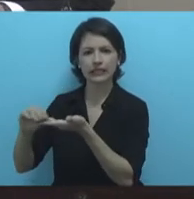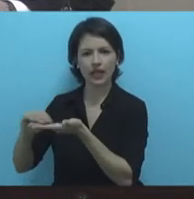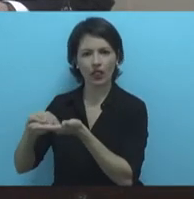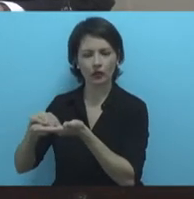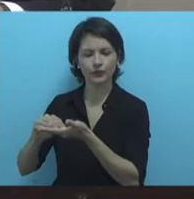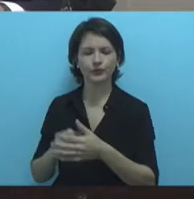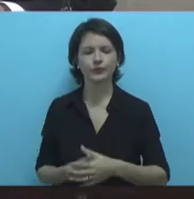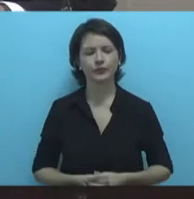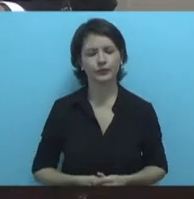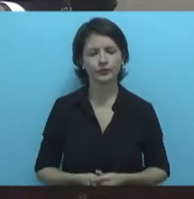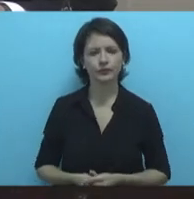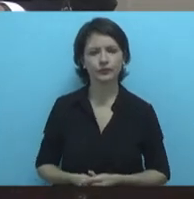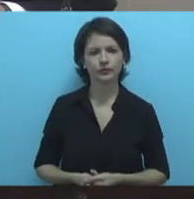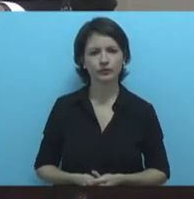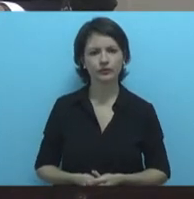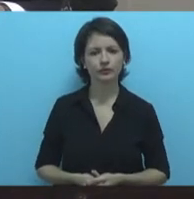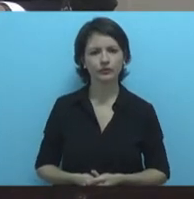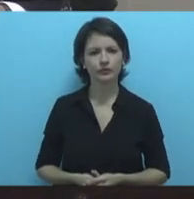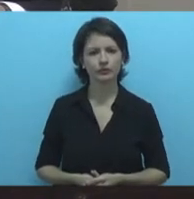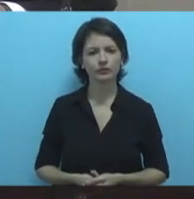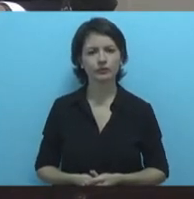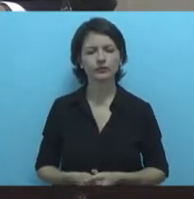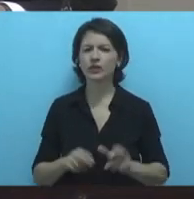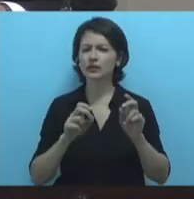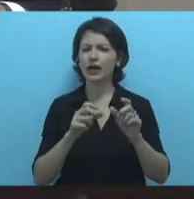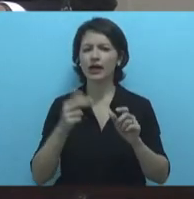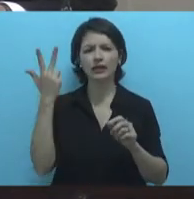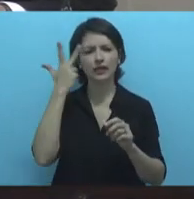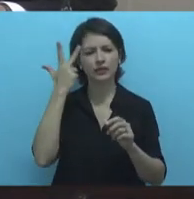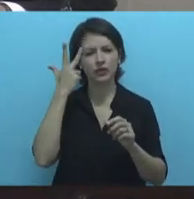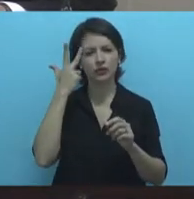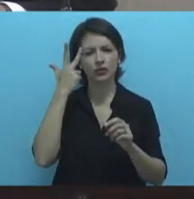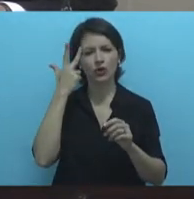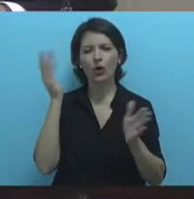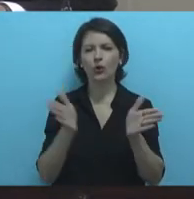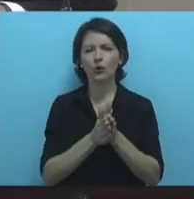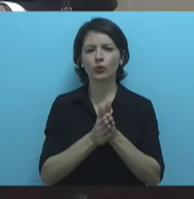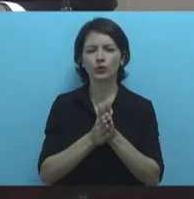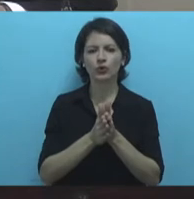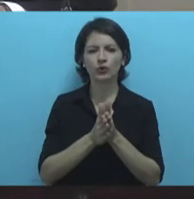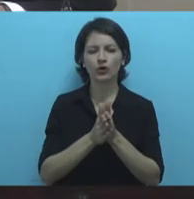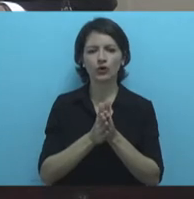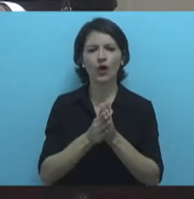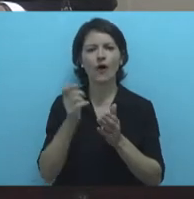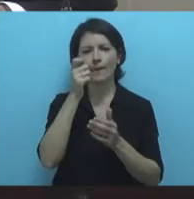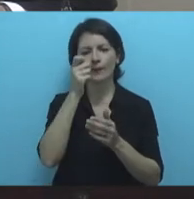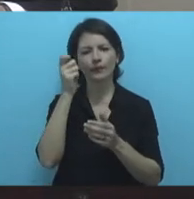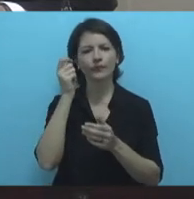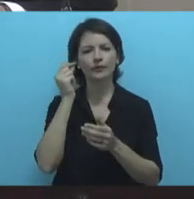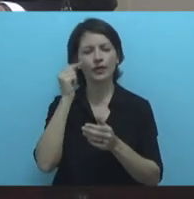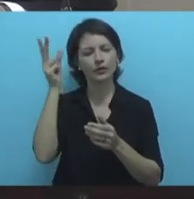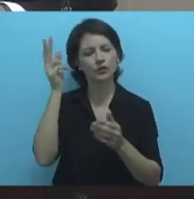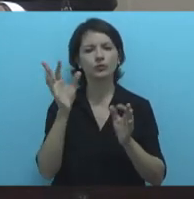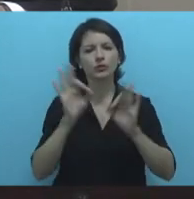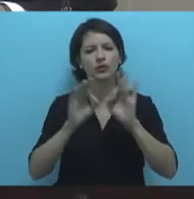senadores preferencia número 18 que se adjunta con la número 38 el proyecto de ley 38